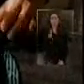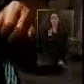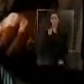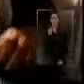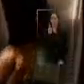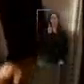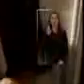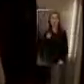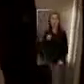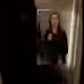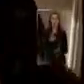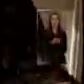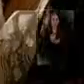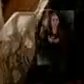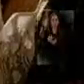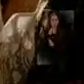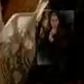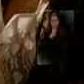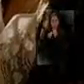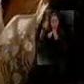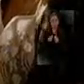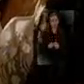Una comida muy